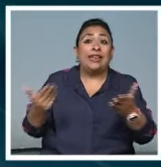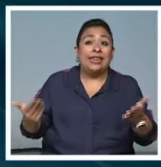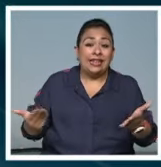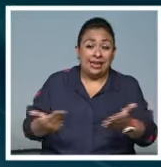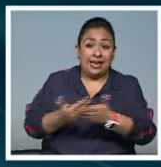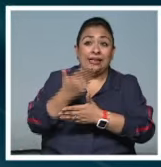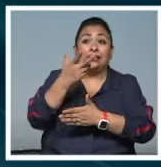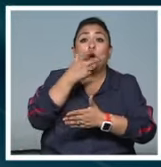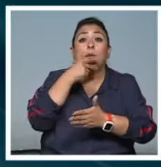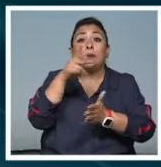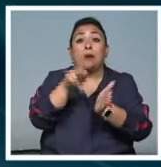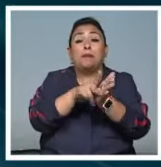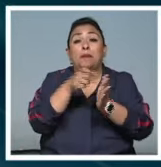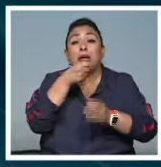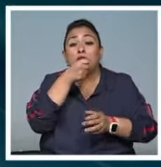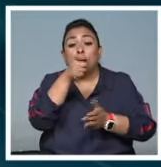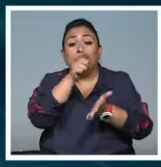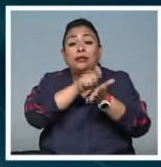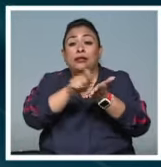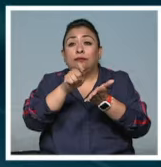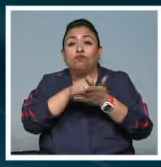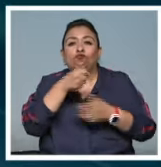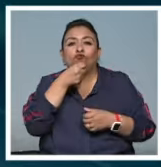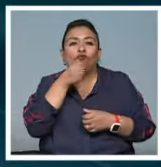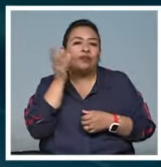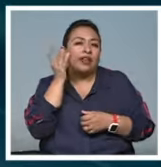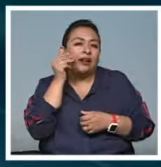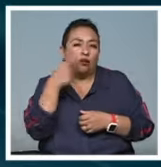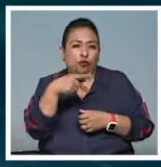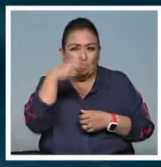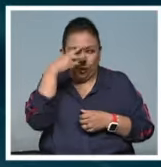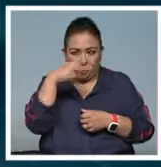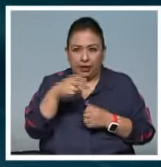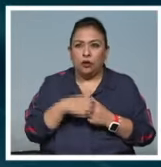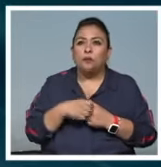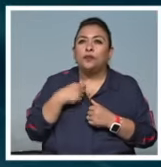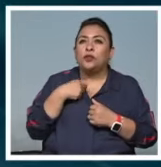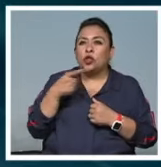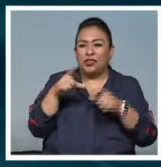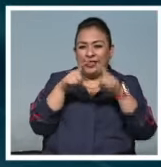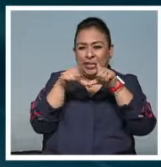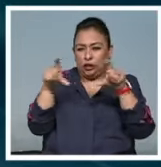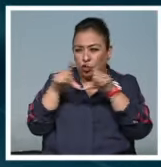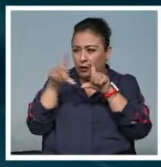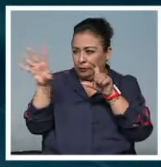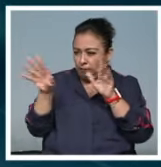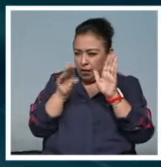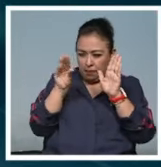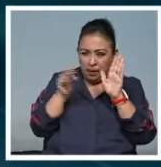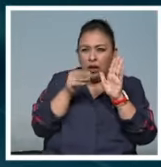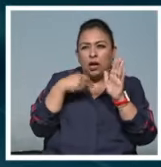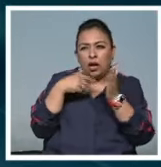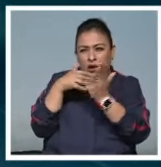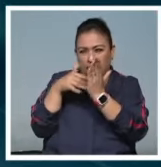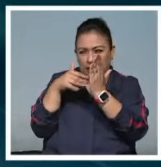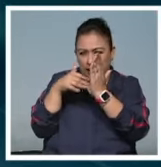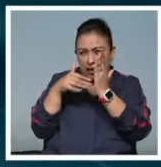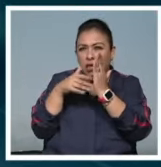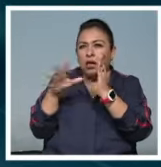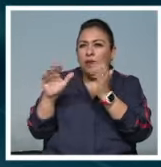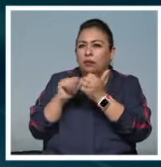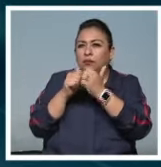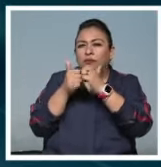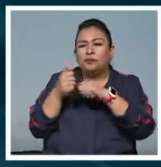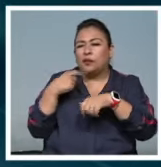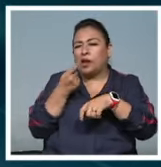nacimiento del periodista, escritor y locutor mexicano. Tomé varios de esos textos, los leí, los adapté, les